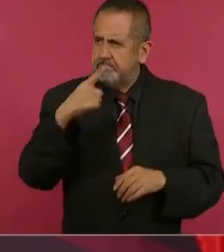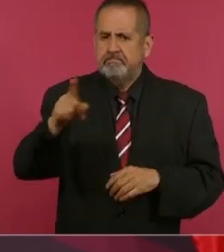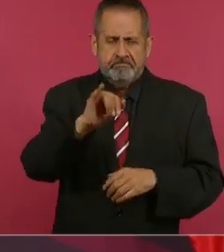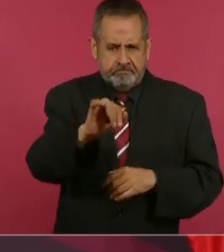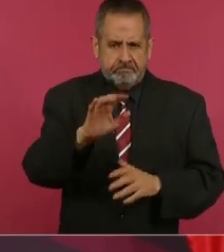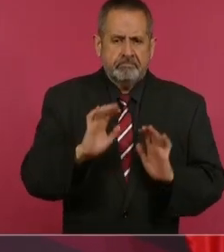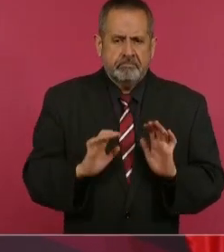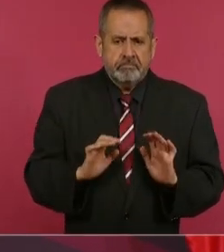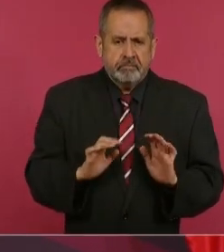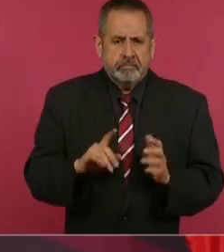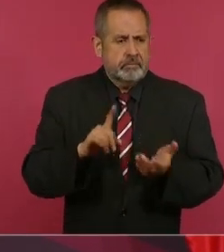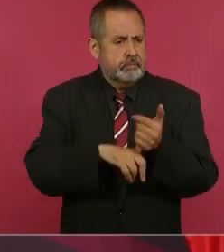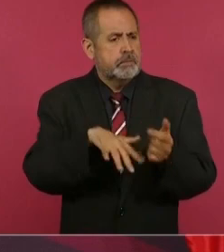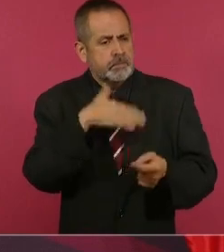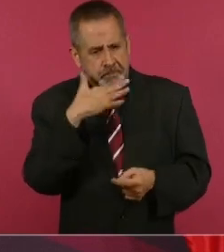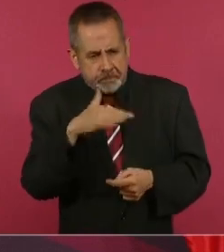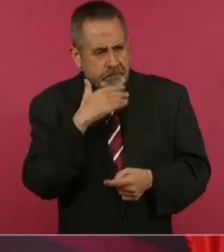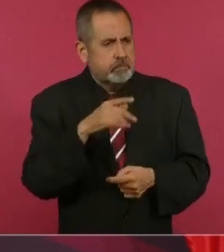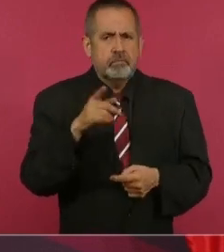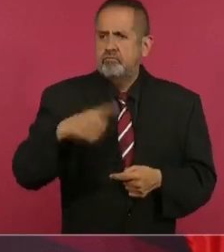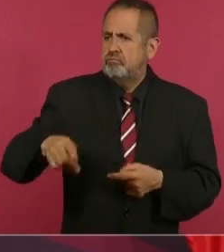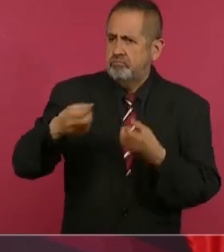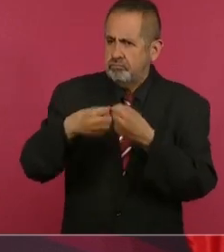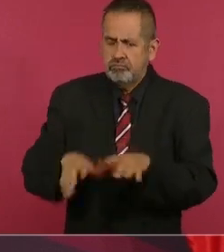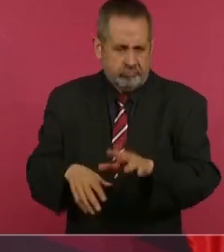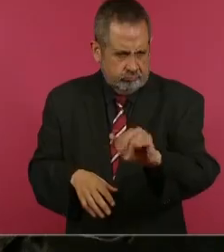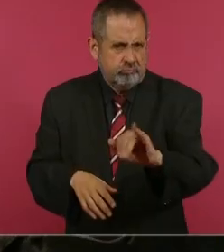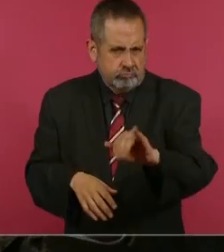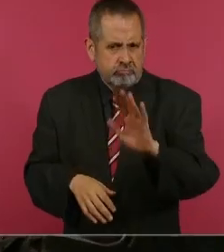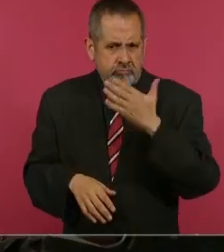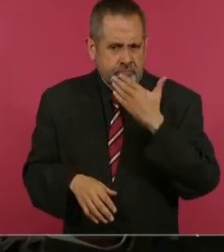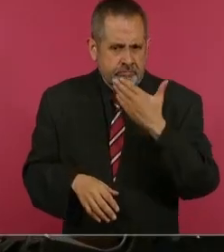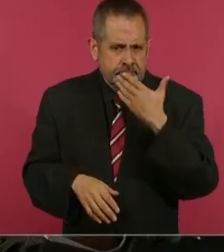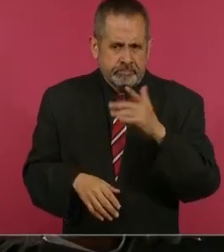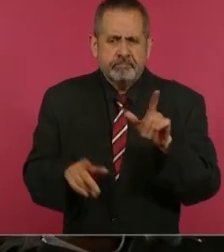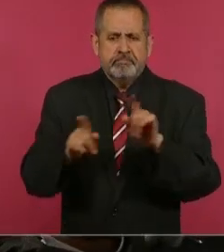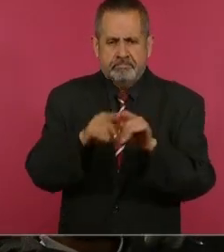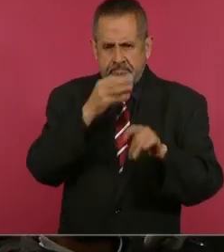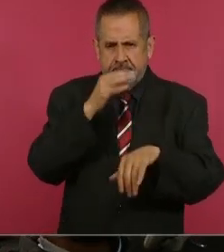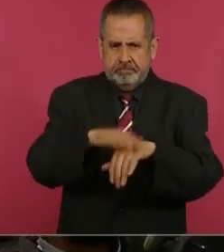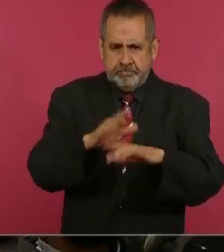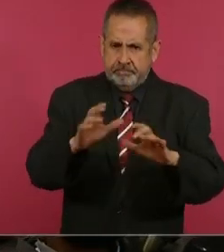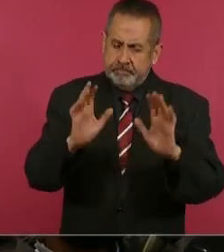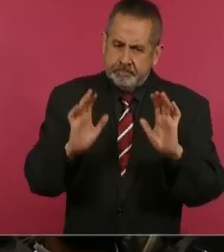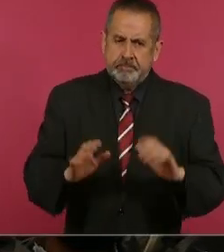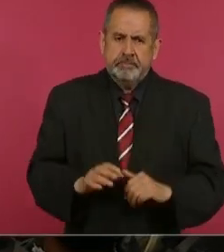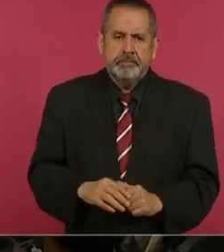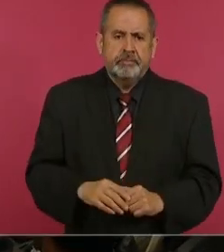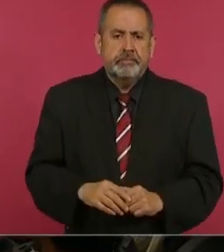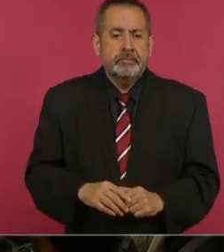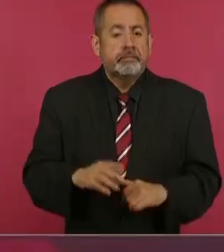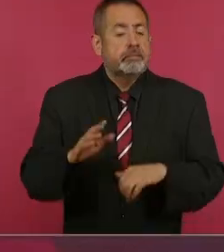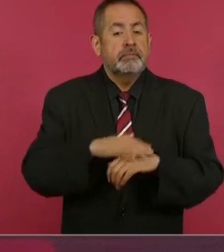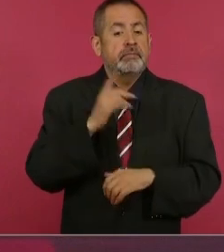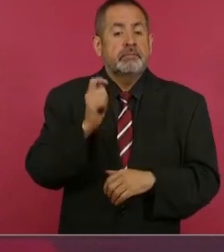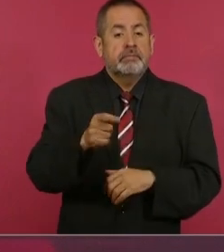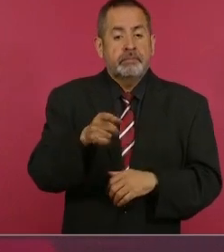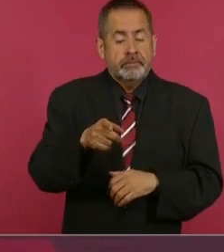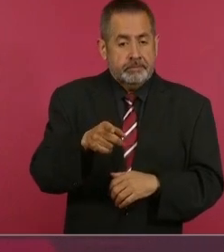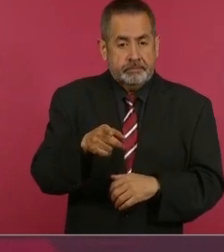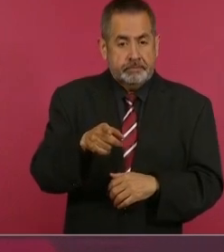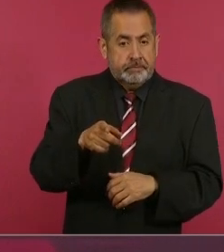denunciar. Si es corrupción, si se afecta al pueblo, nada más eso, ¿no? Porque va a ir